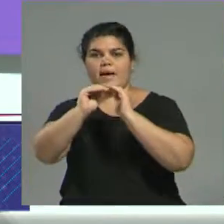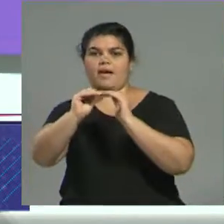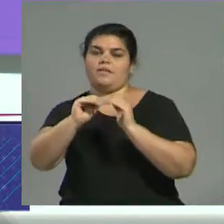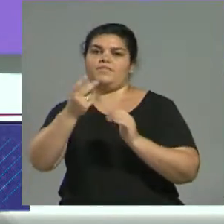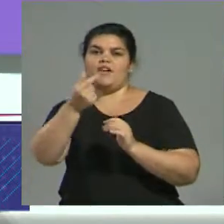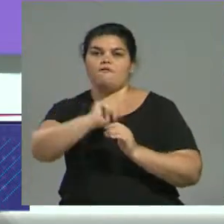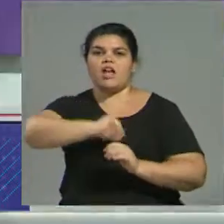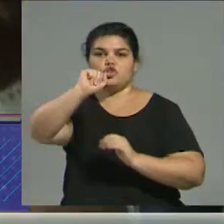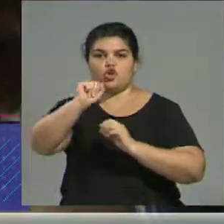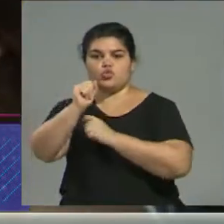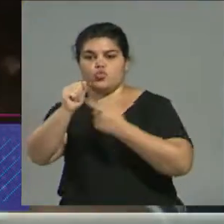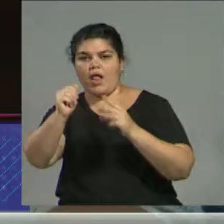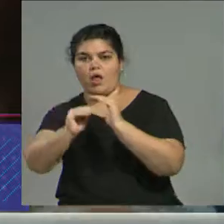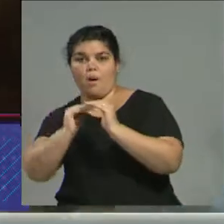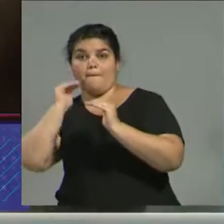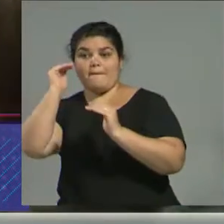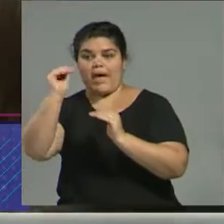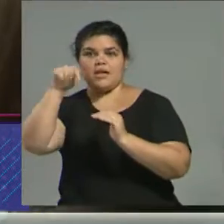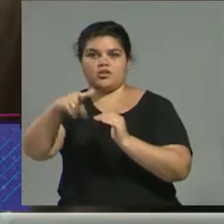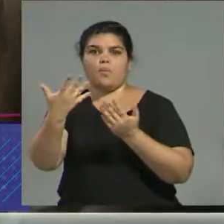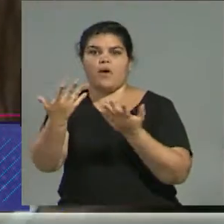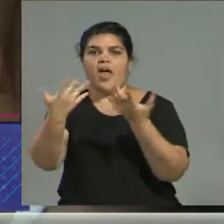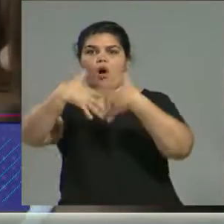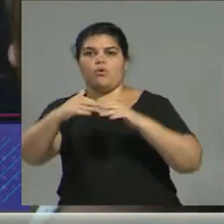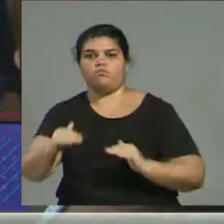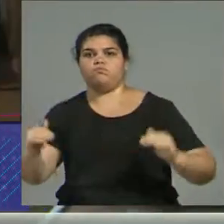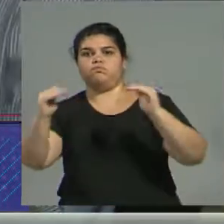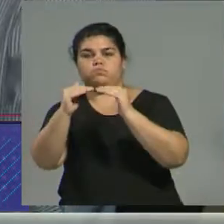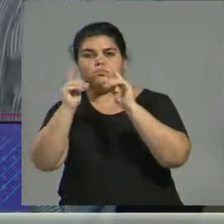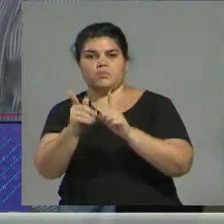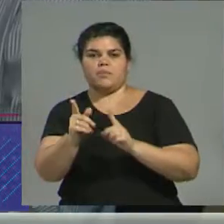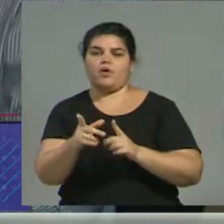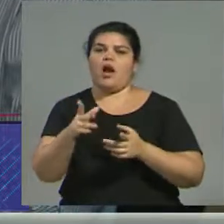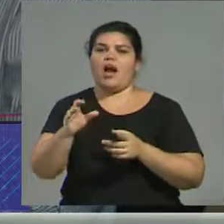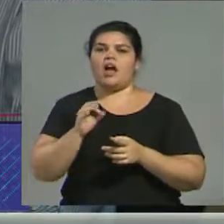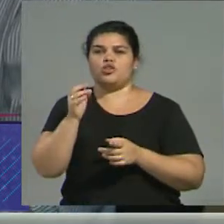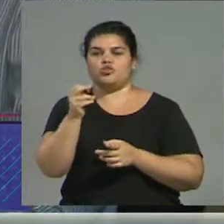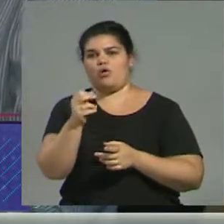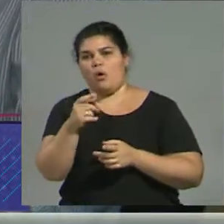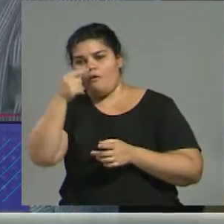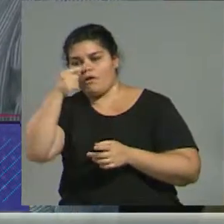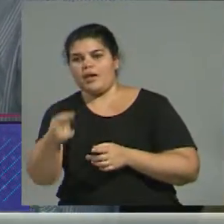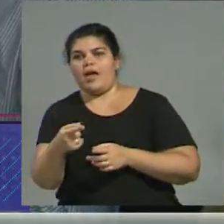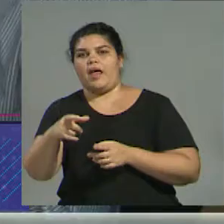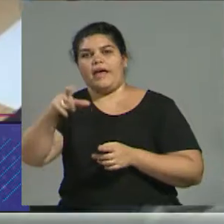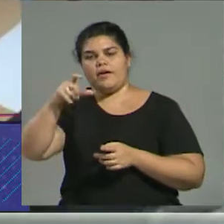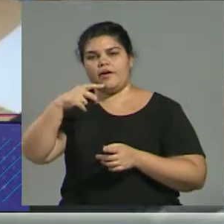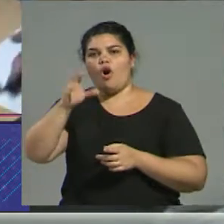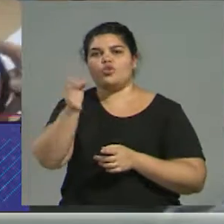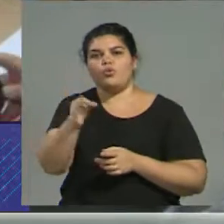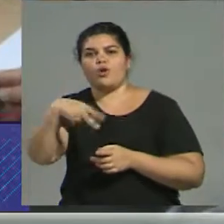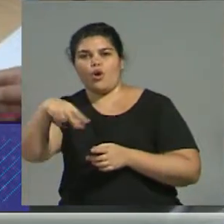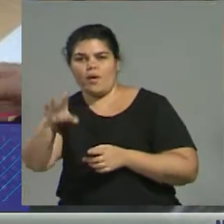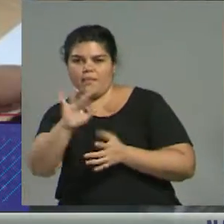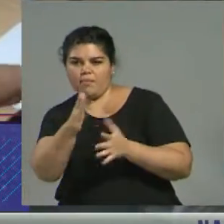instancia, darle la posibilidad a los trabajadores que los últimos 2, 3 o 4 meses del año tengan una recomposición en base al nivel de